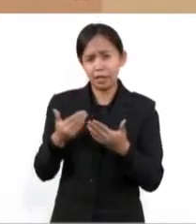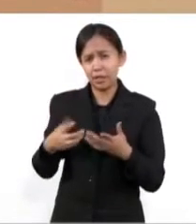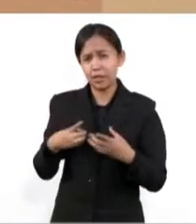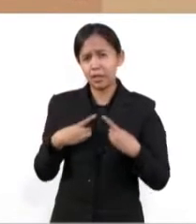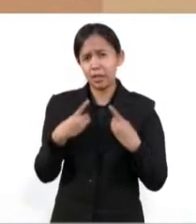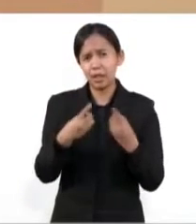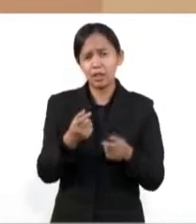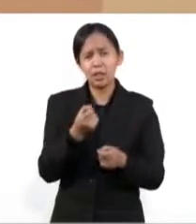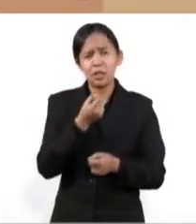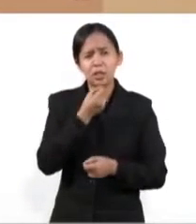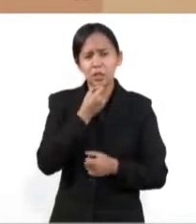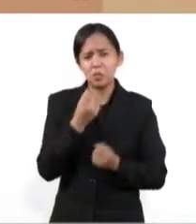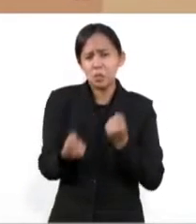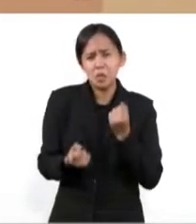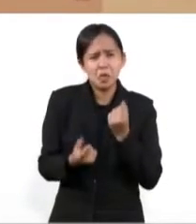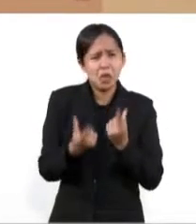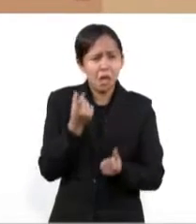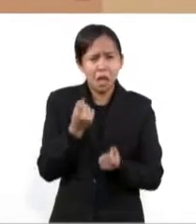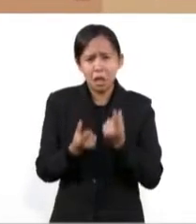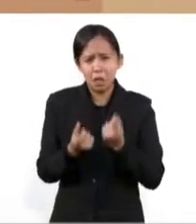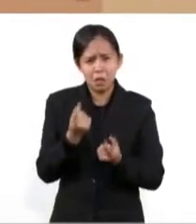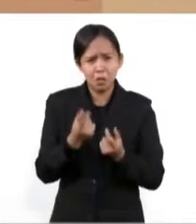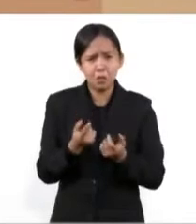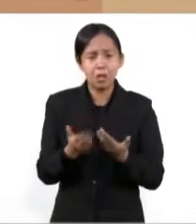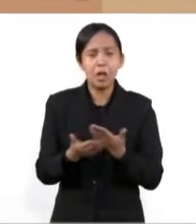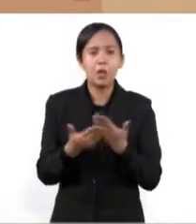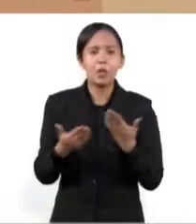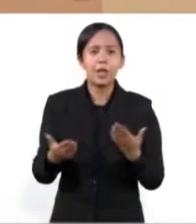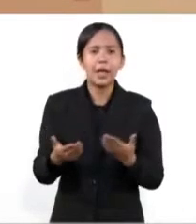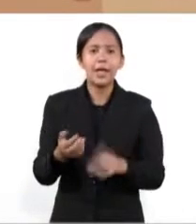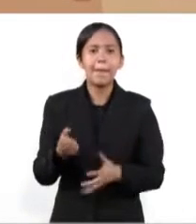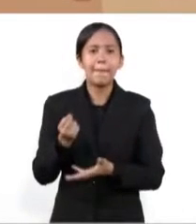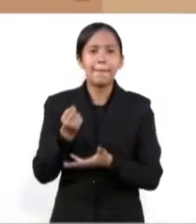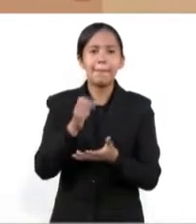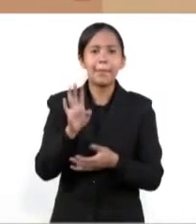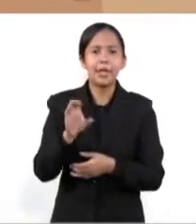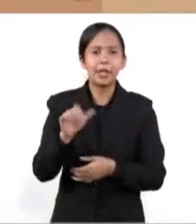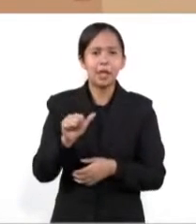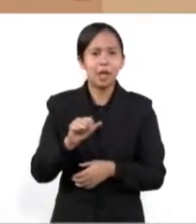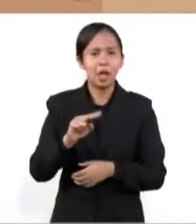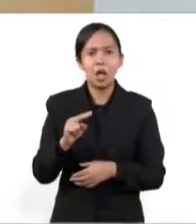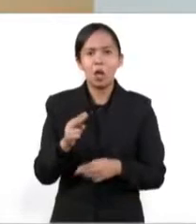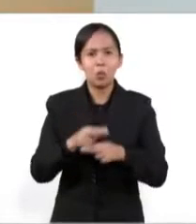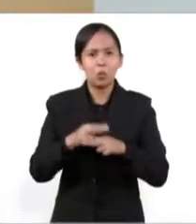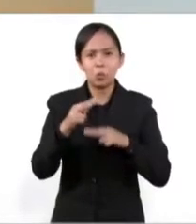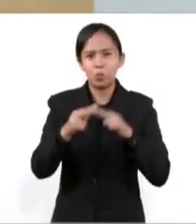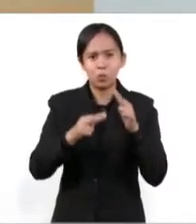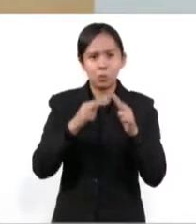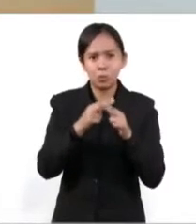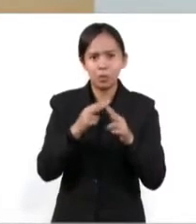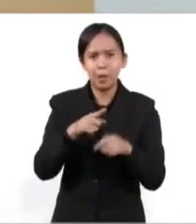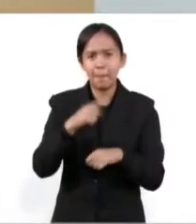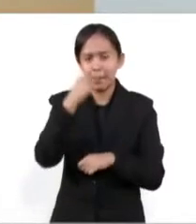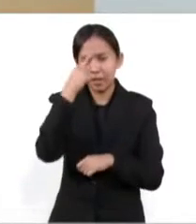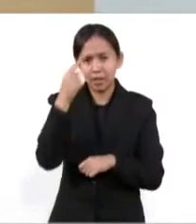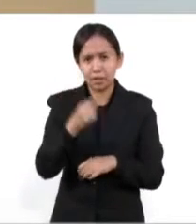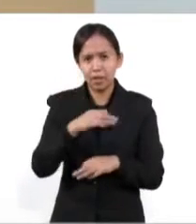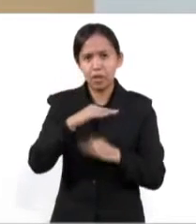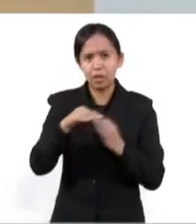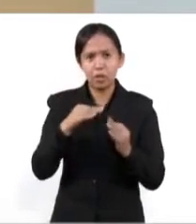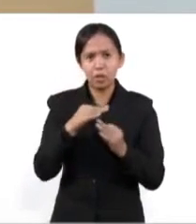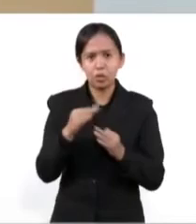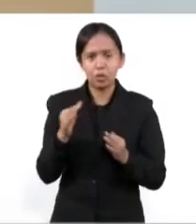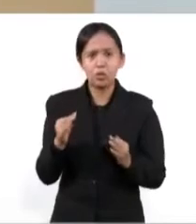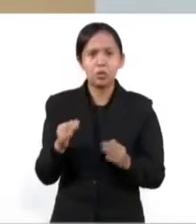unos cuantos niños y niñas en una beca universal para todos los niños y niñas que van a